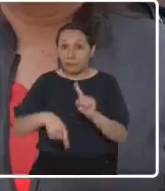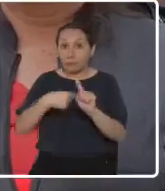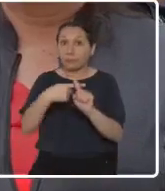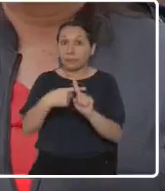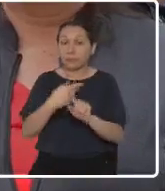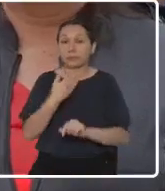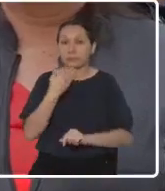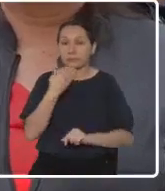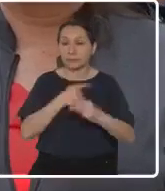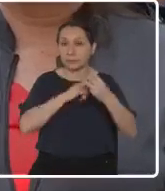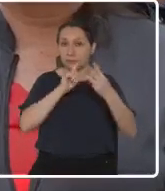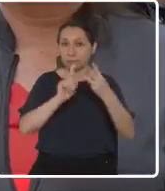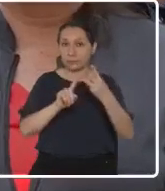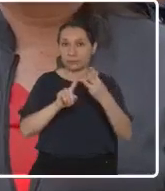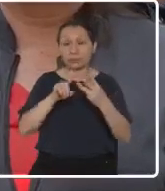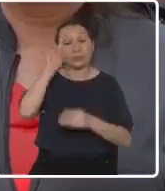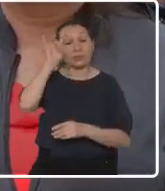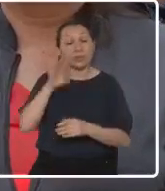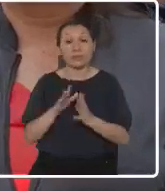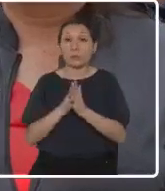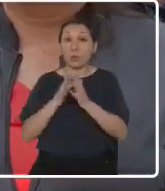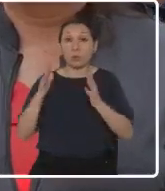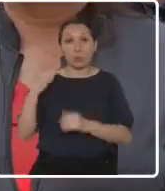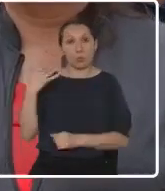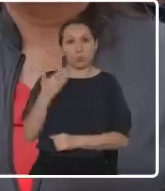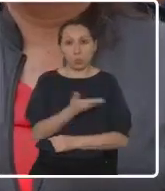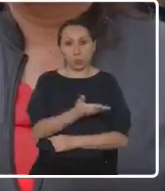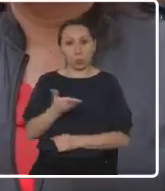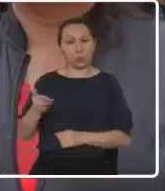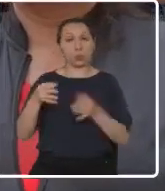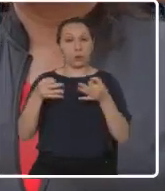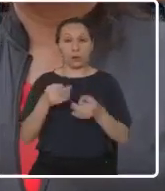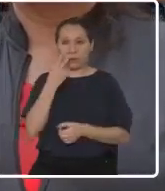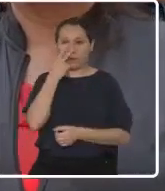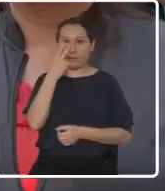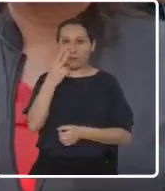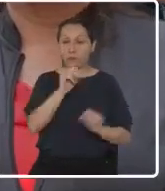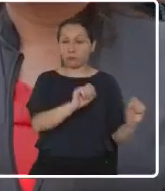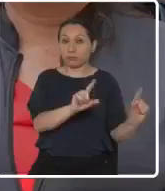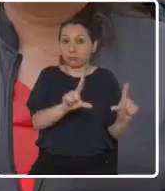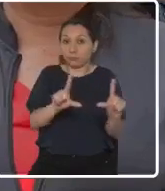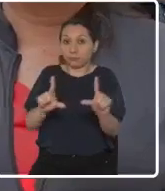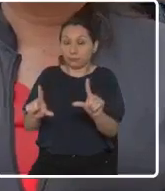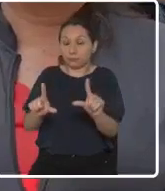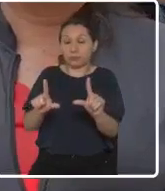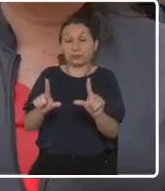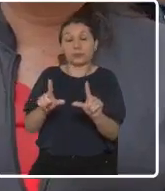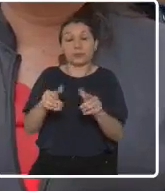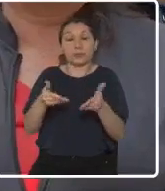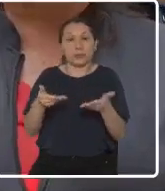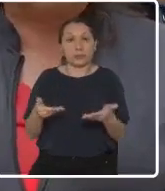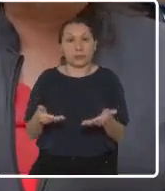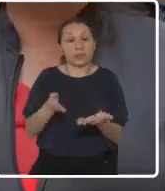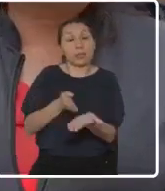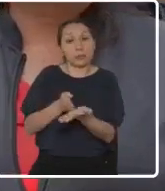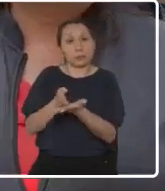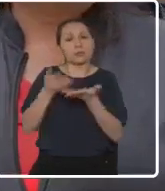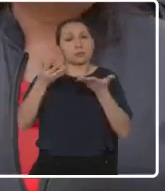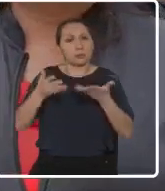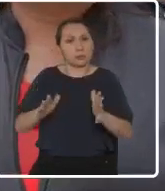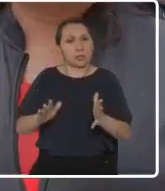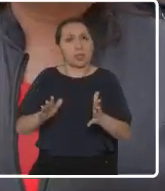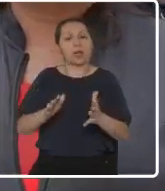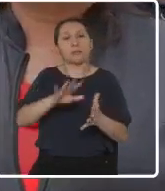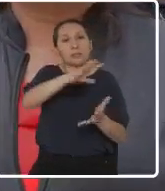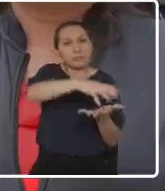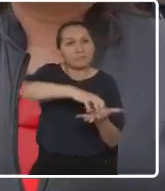Además, tres, sabemos que es muy importante, ustedes seguramente lo han visto en las imágenes, que se comience, ya se comenzó, pero